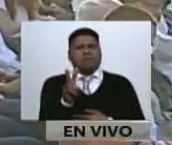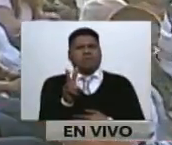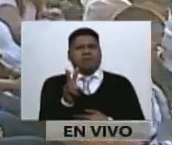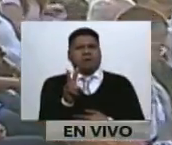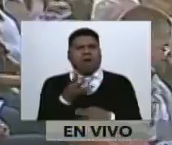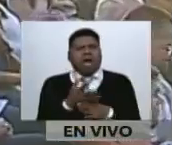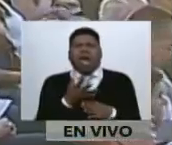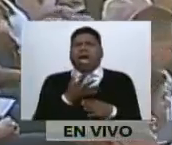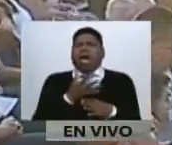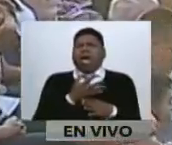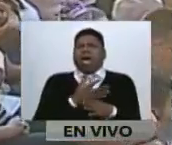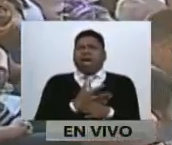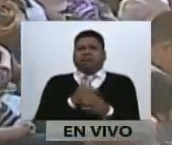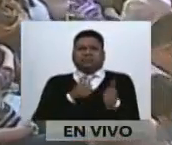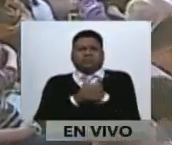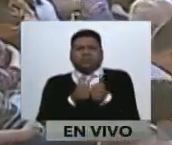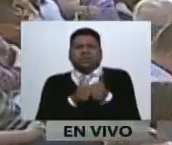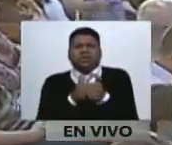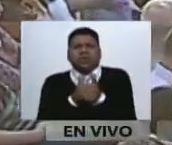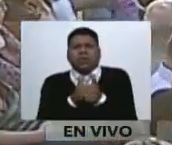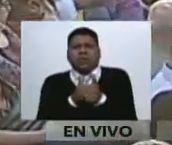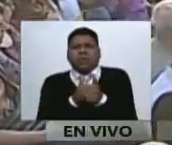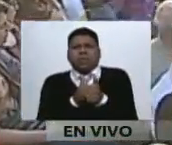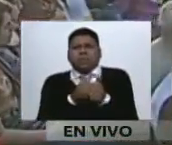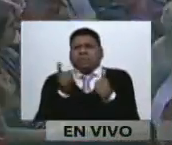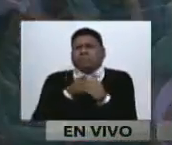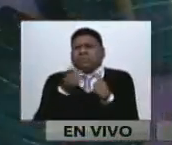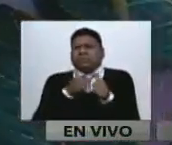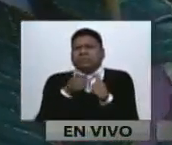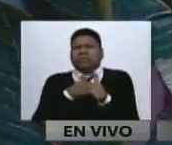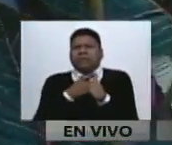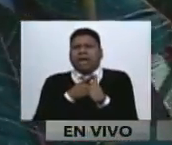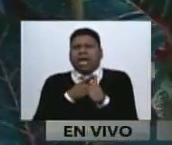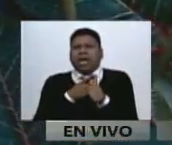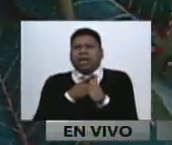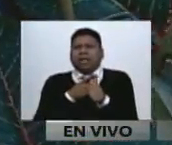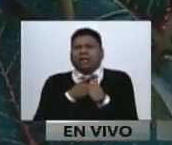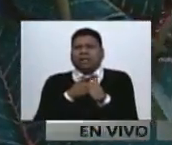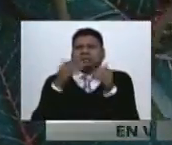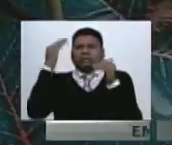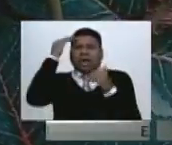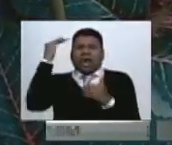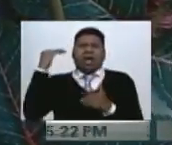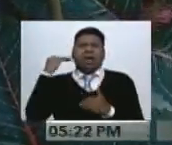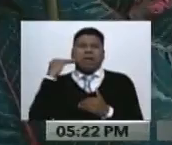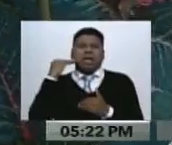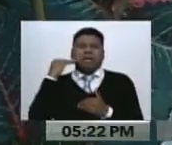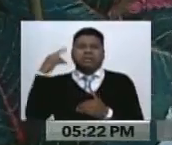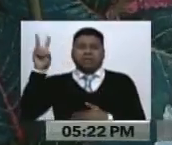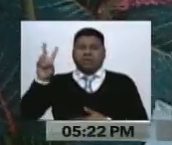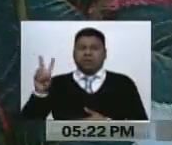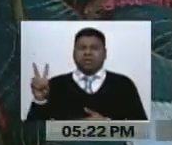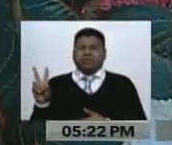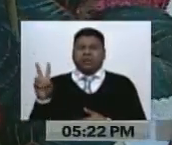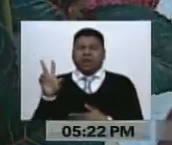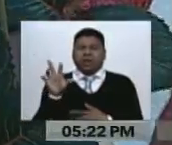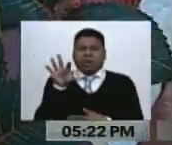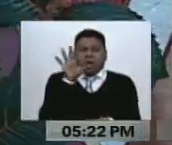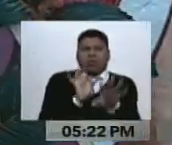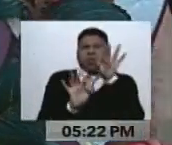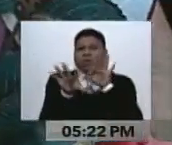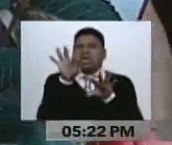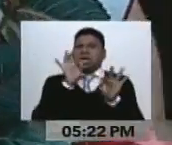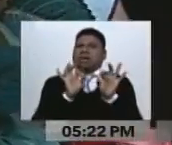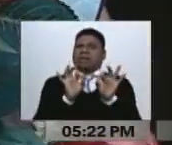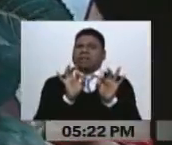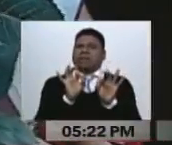seguidor principal, al que puso como cabeza de este país, al que llamó a ser el presidente, que lo eligiéramos.